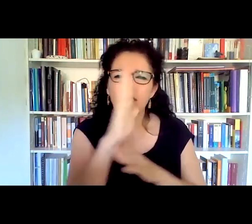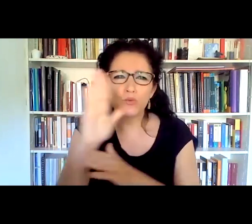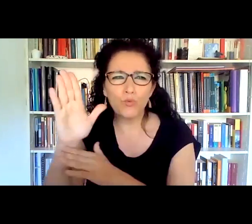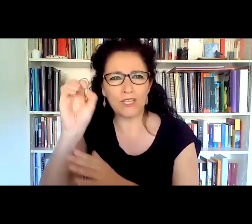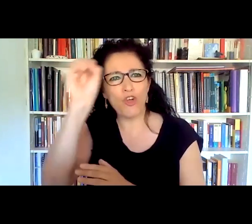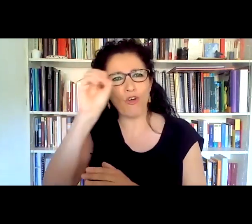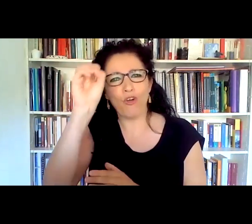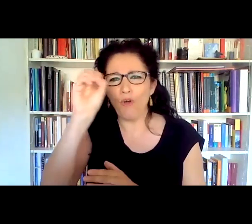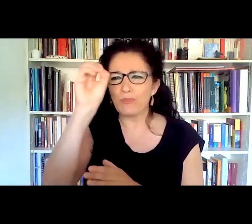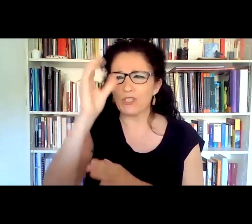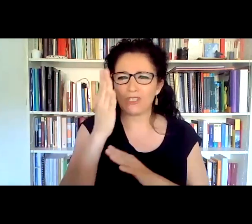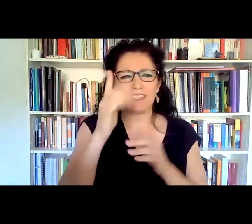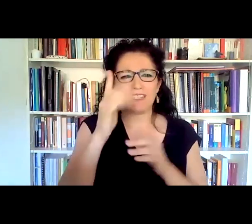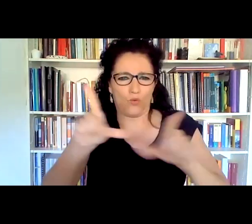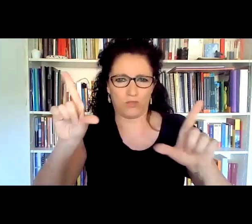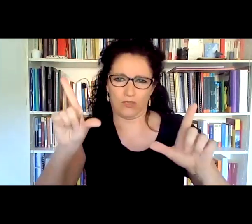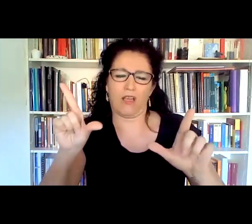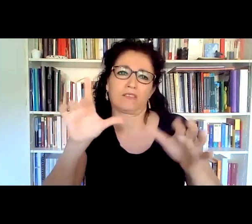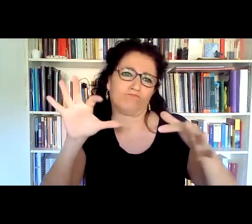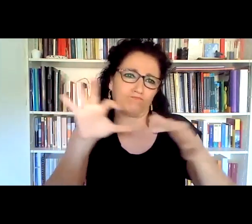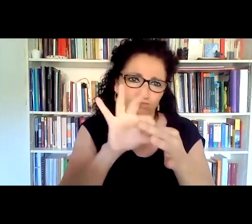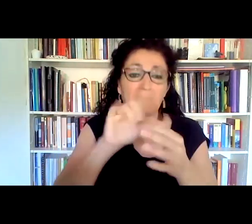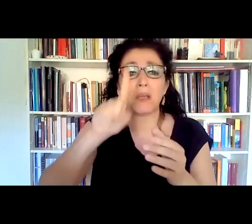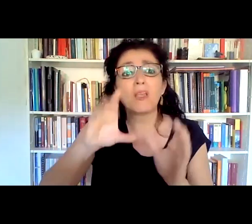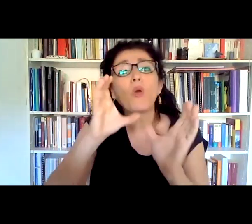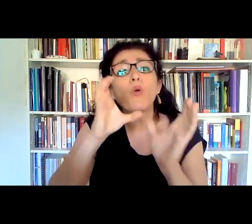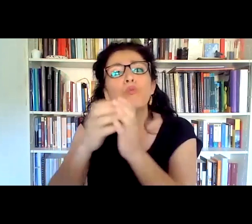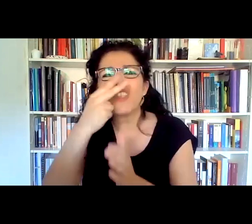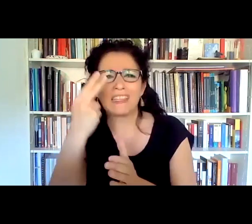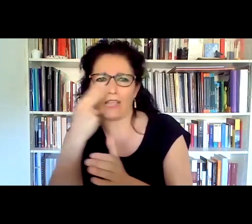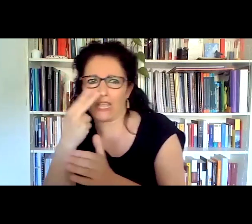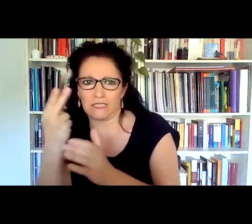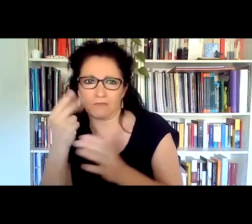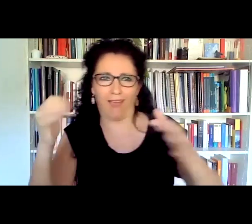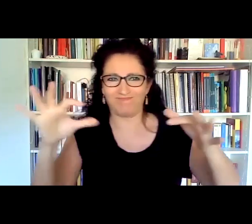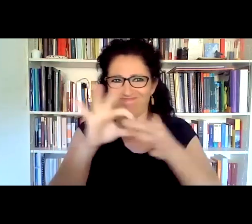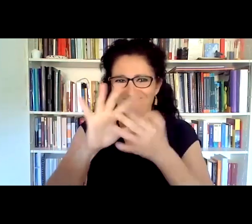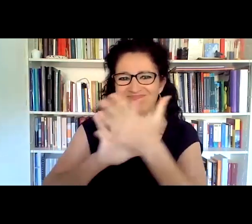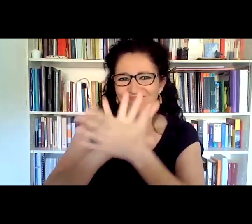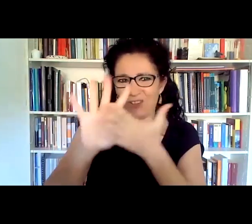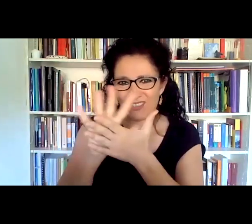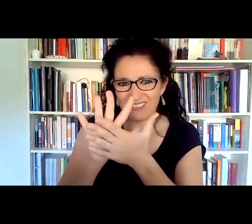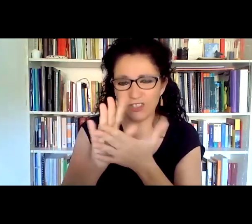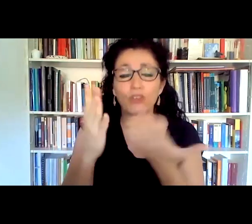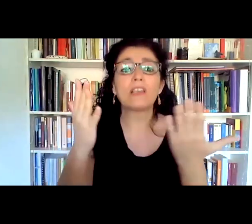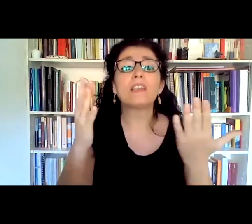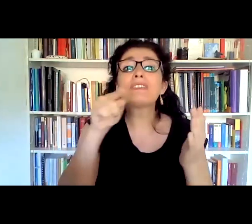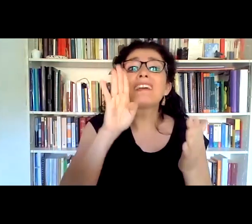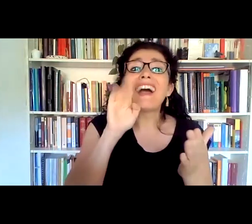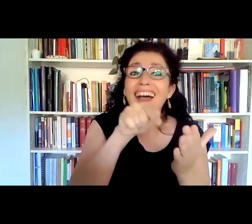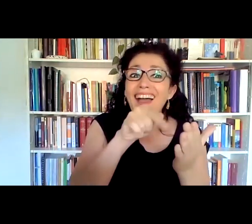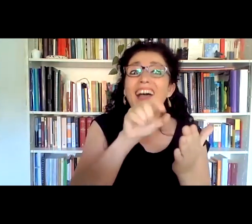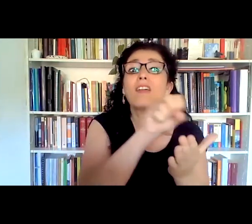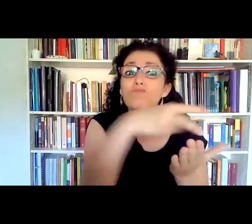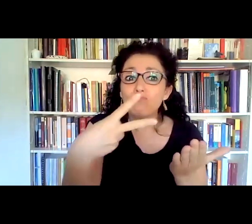y opiniones lingüísticas de las personas tanto sordas como sordociegas, en los diferentes grupos también, así como los grupos de